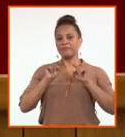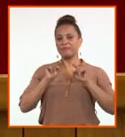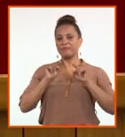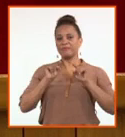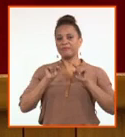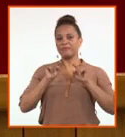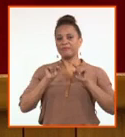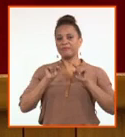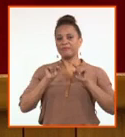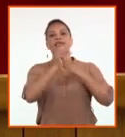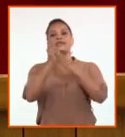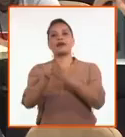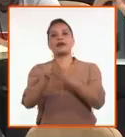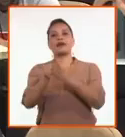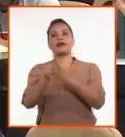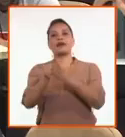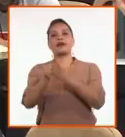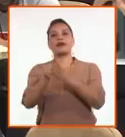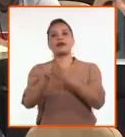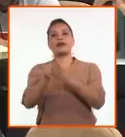camino de esta nueva realidad donde